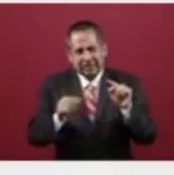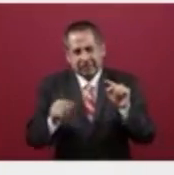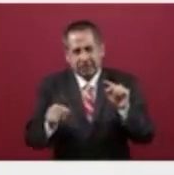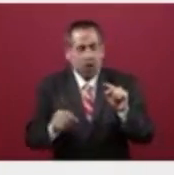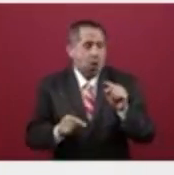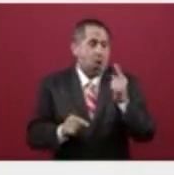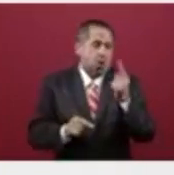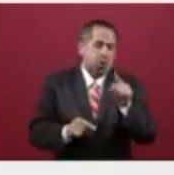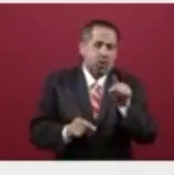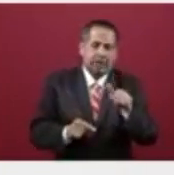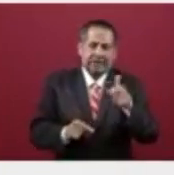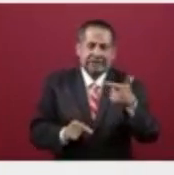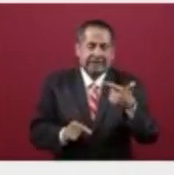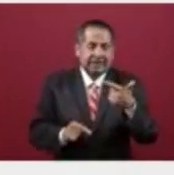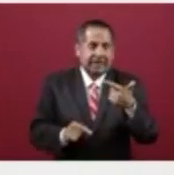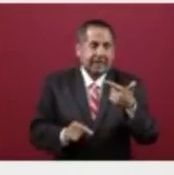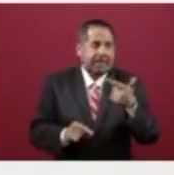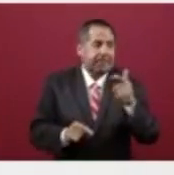1.725 a